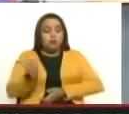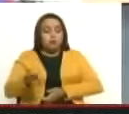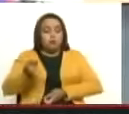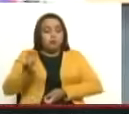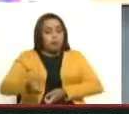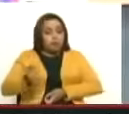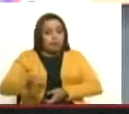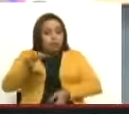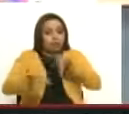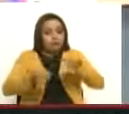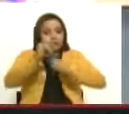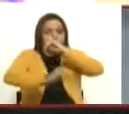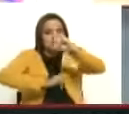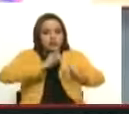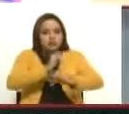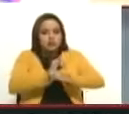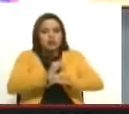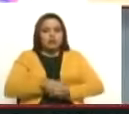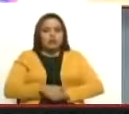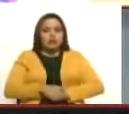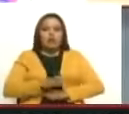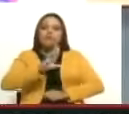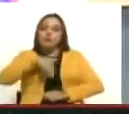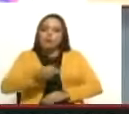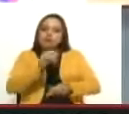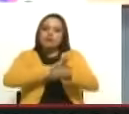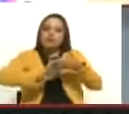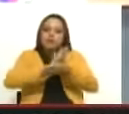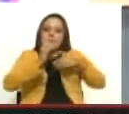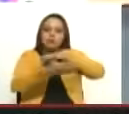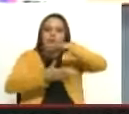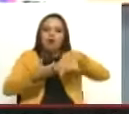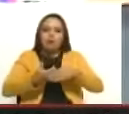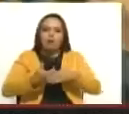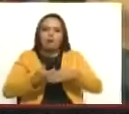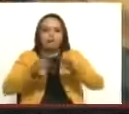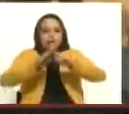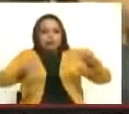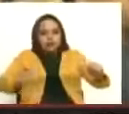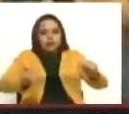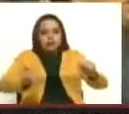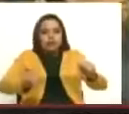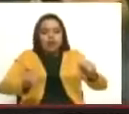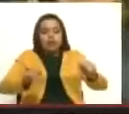de Justicia para resolver la controversia territorial sobre la Guayana Esequiba?